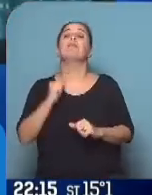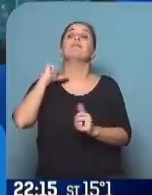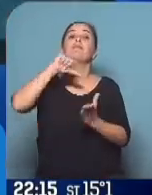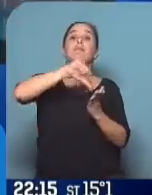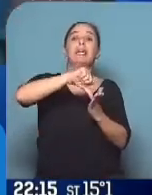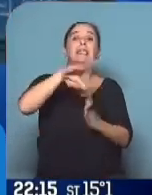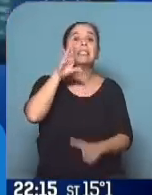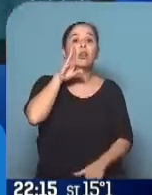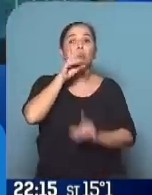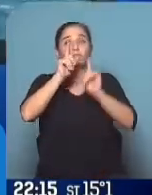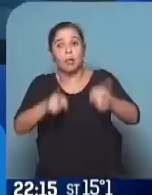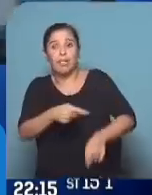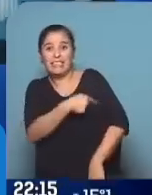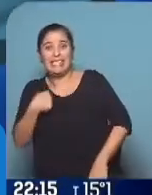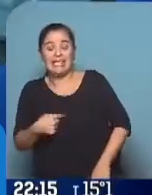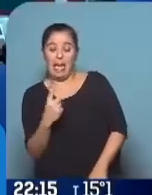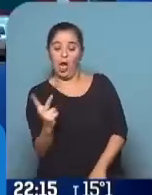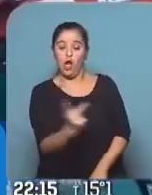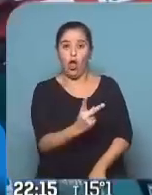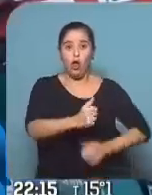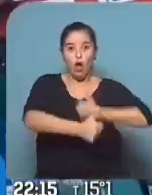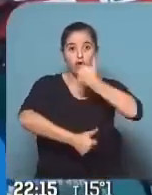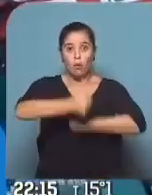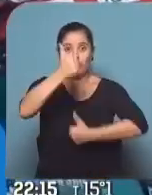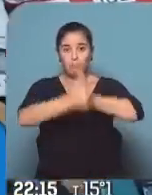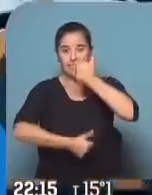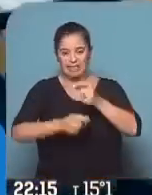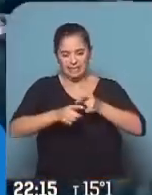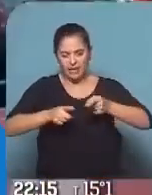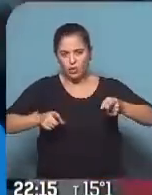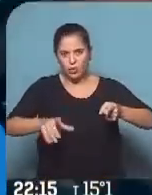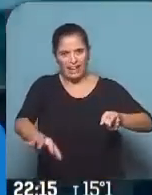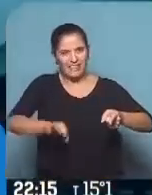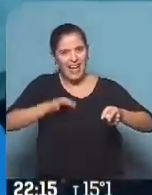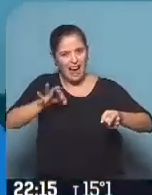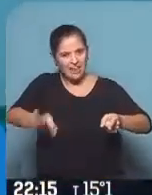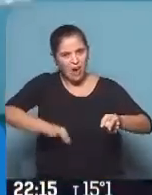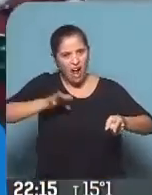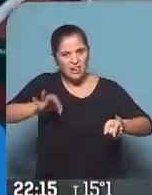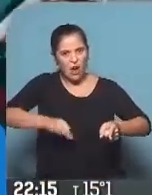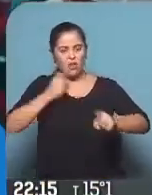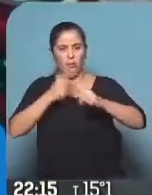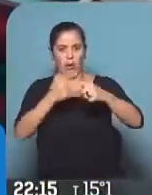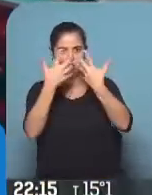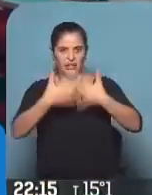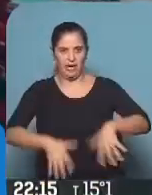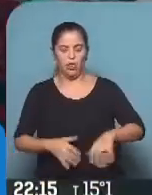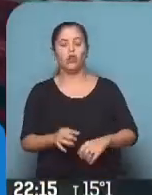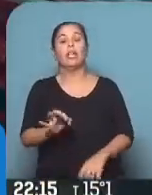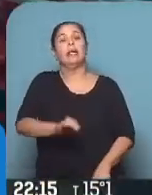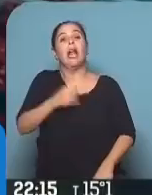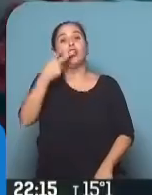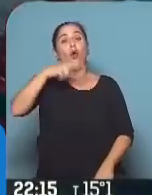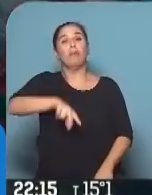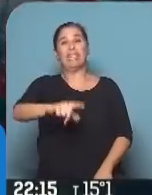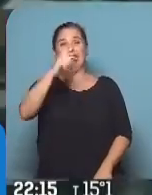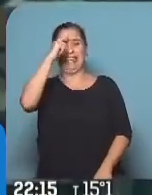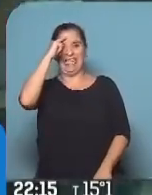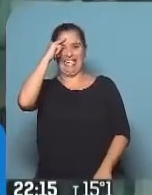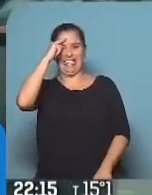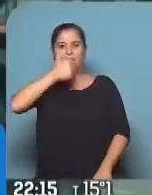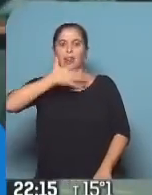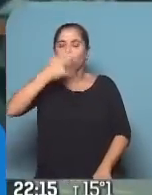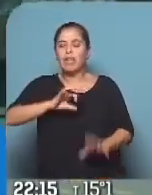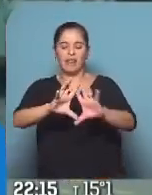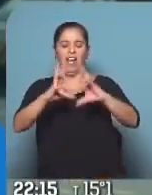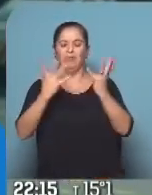China vienen compitiendo en este aspecto desde hace muchos años. En 2010 pasó algo muy notable que pasó desapercibido en el radar del análisis